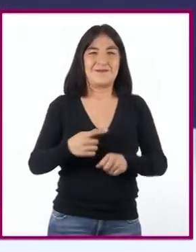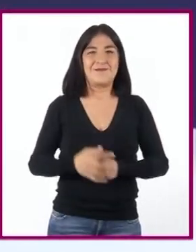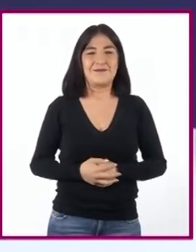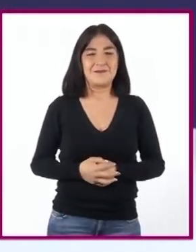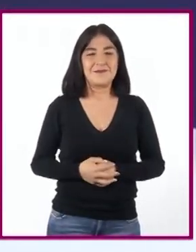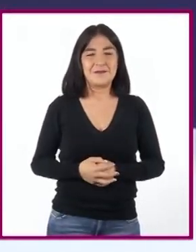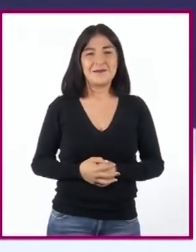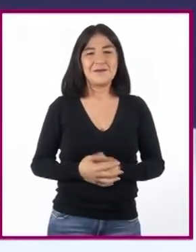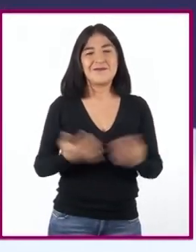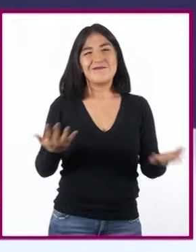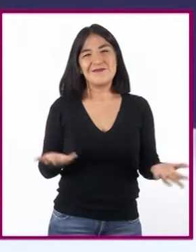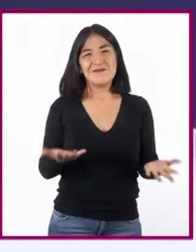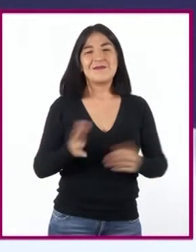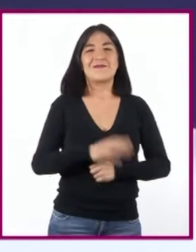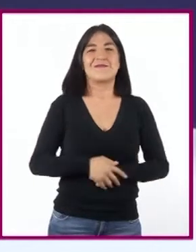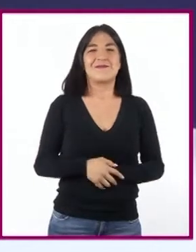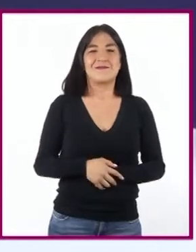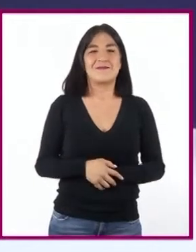No, bueno,